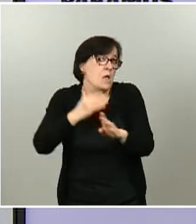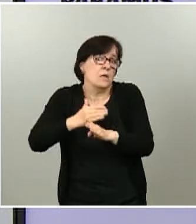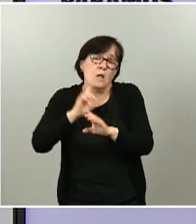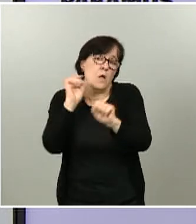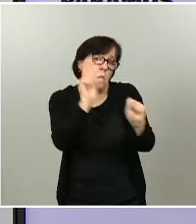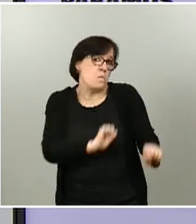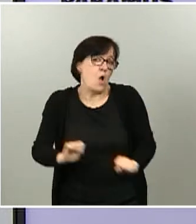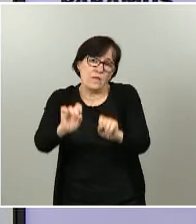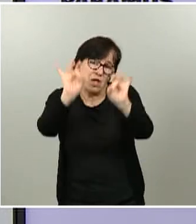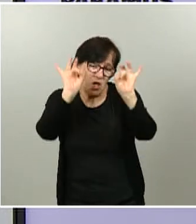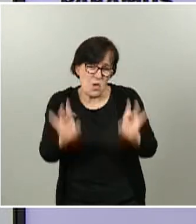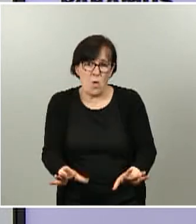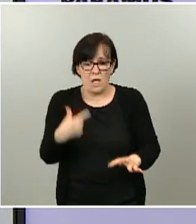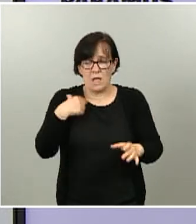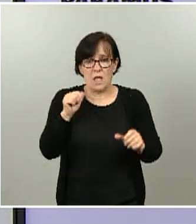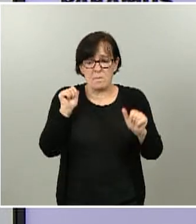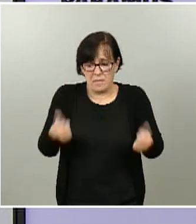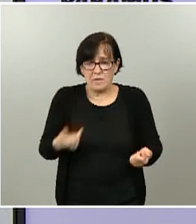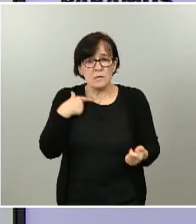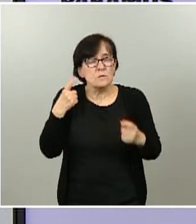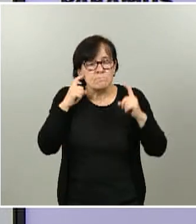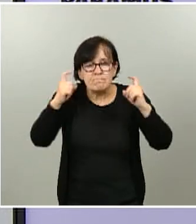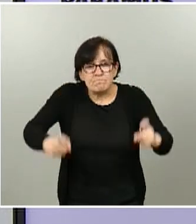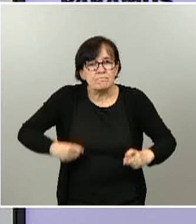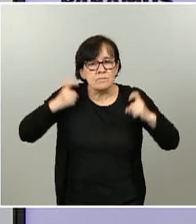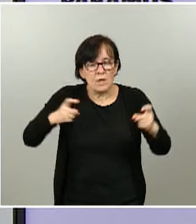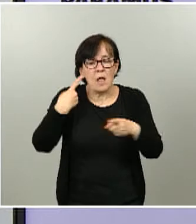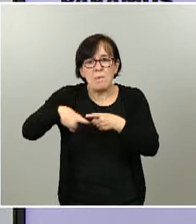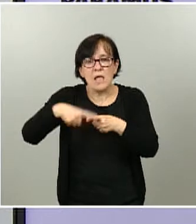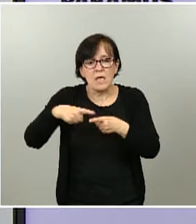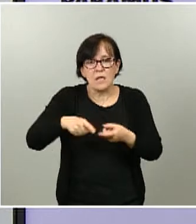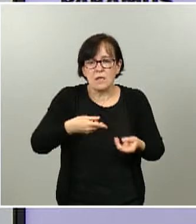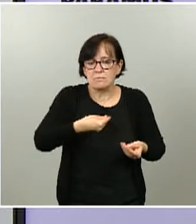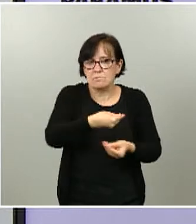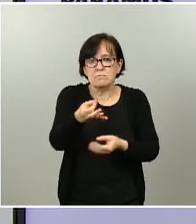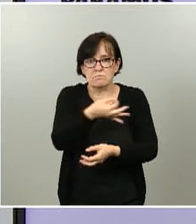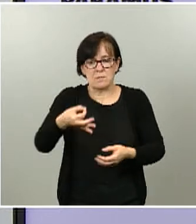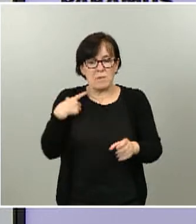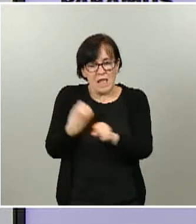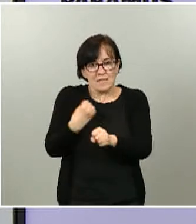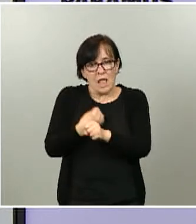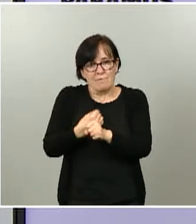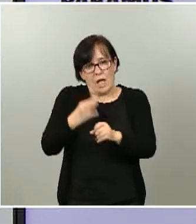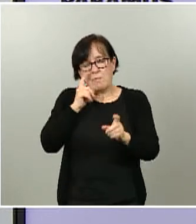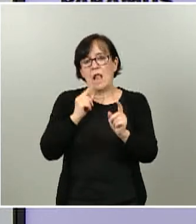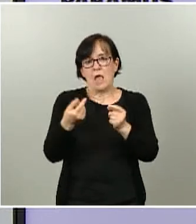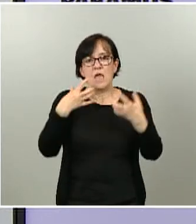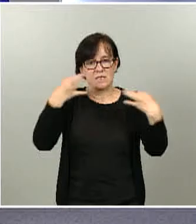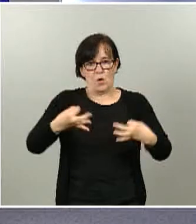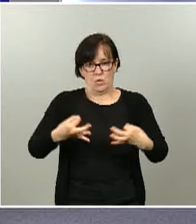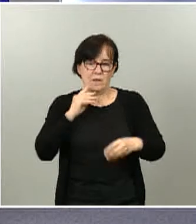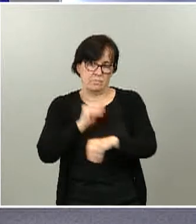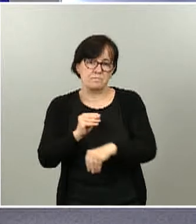el principio hemos puesto todos los esfuerzos en que tengan los materiales adecuados para trabajar con los máximos parámetros de seguridad. Pregunta